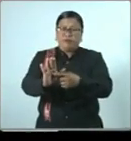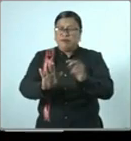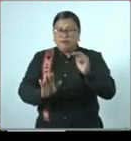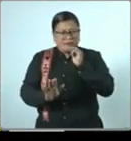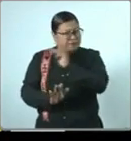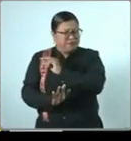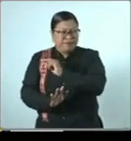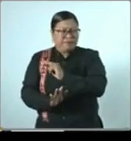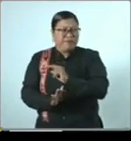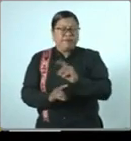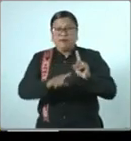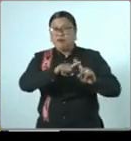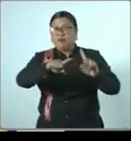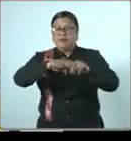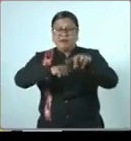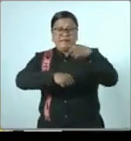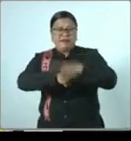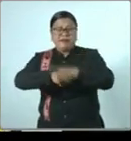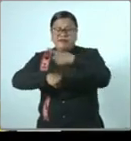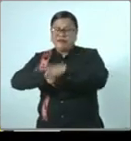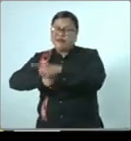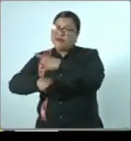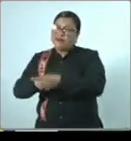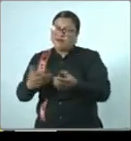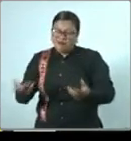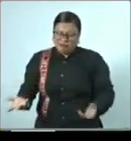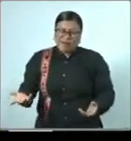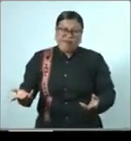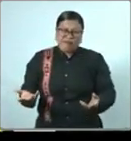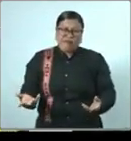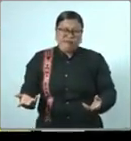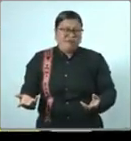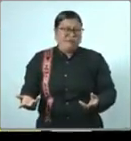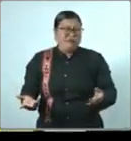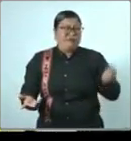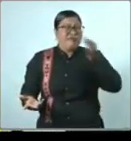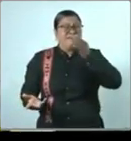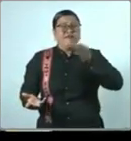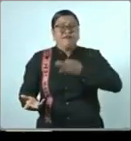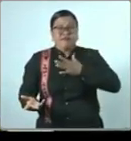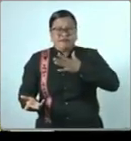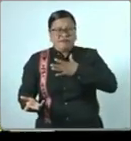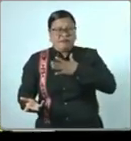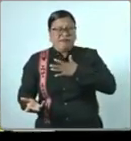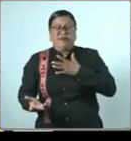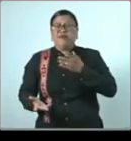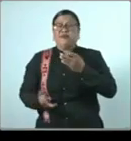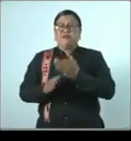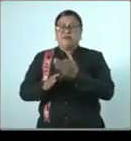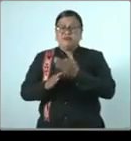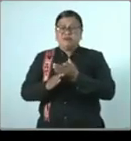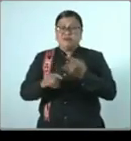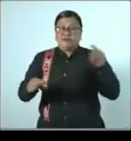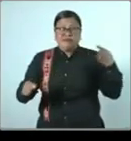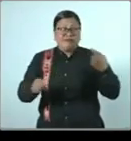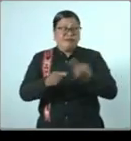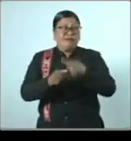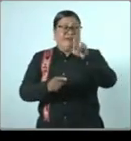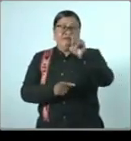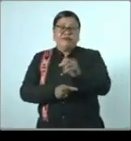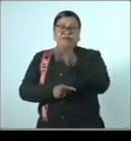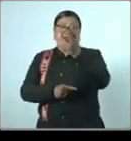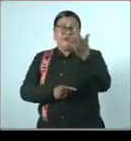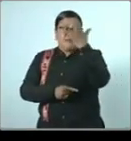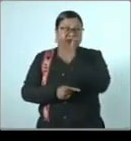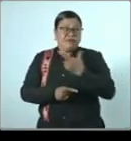general todos los daños que hemos tenido o que han sido reportados a lo largo de las últimas 24